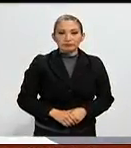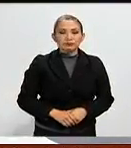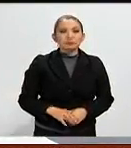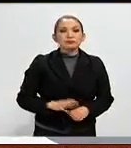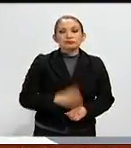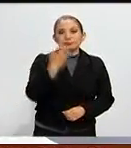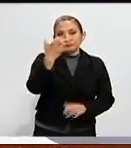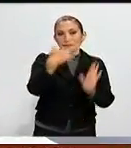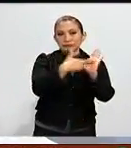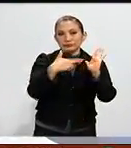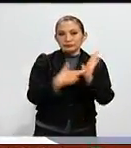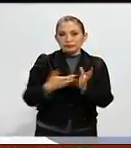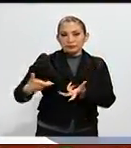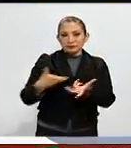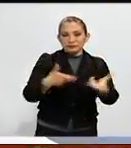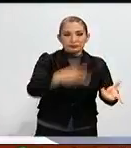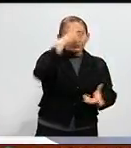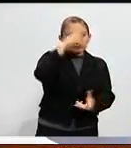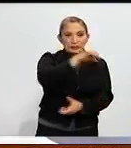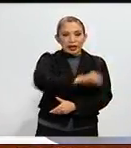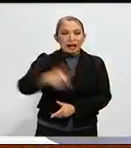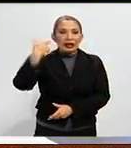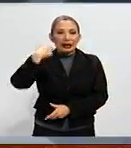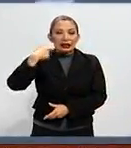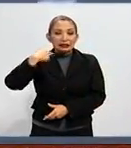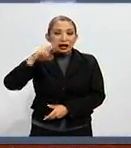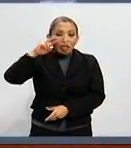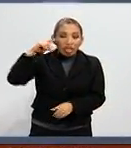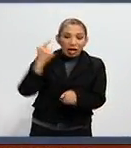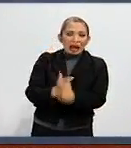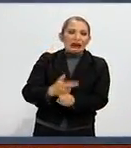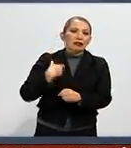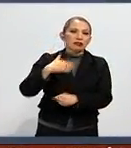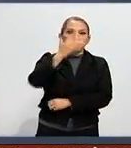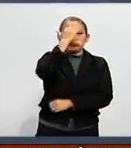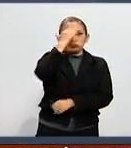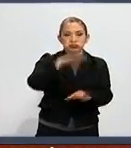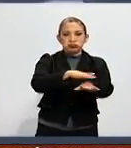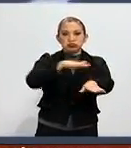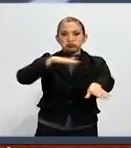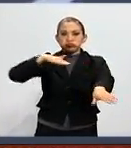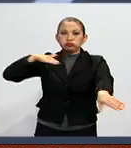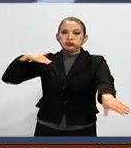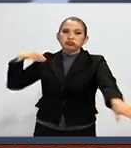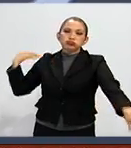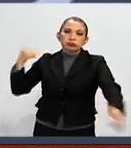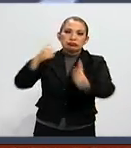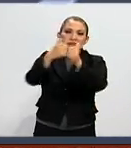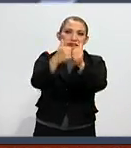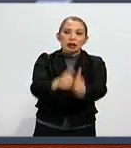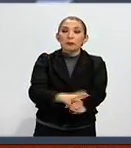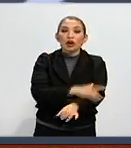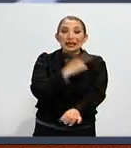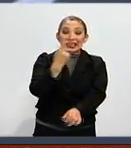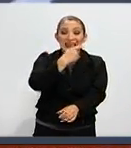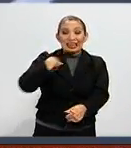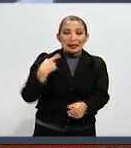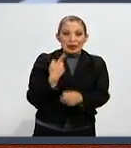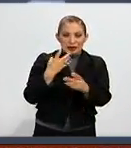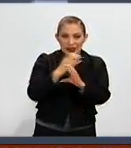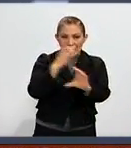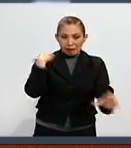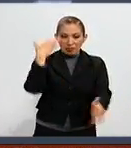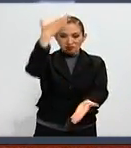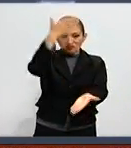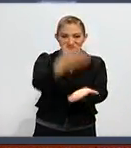Debido a estas medidas, la autopista México-Querétaro se convirtió en un auténtico estacionamiento. Eso por un bloqueo de transportistas